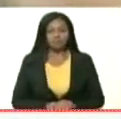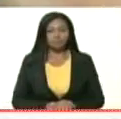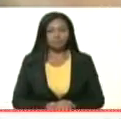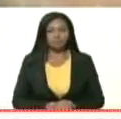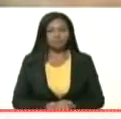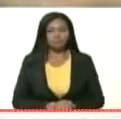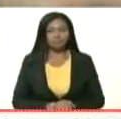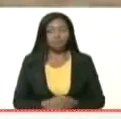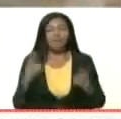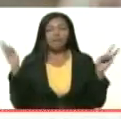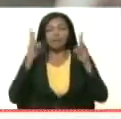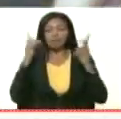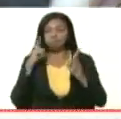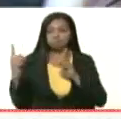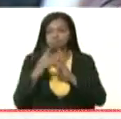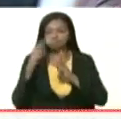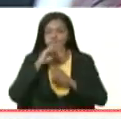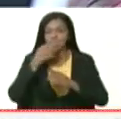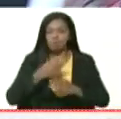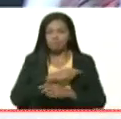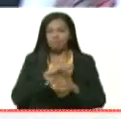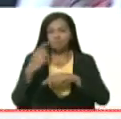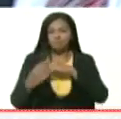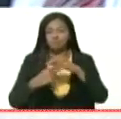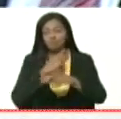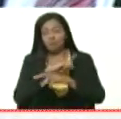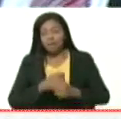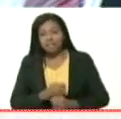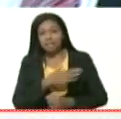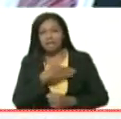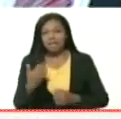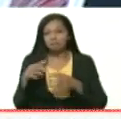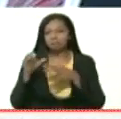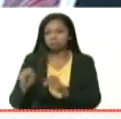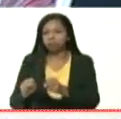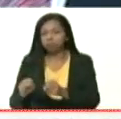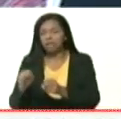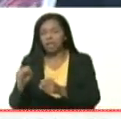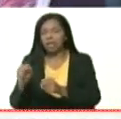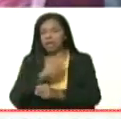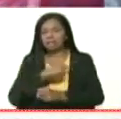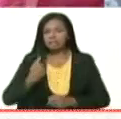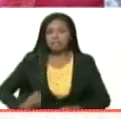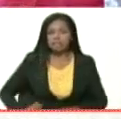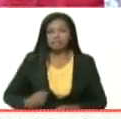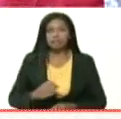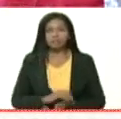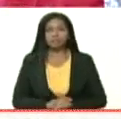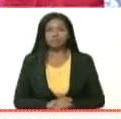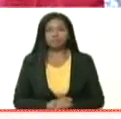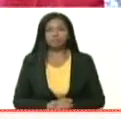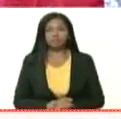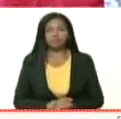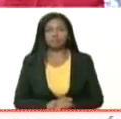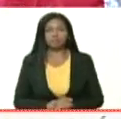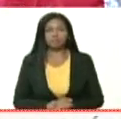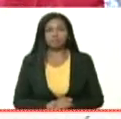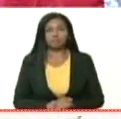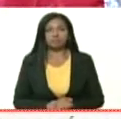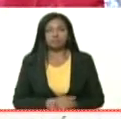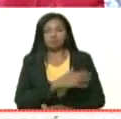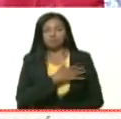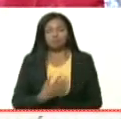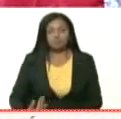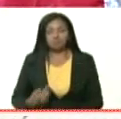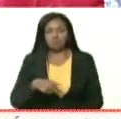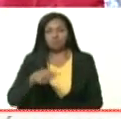y la victoria frente a las fuerzas reaccionarias proimperialistas, y la proclamación, un día como